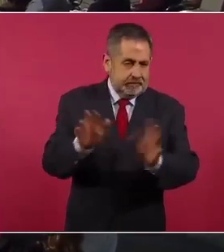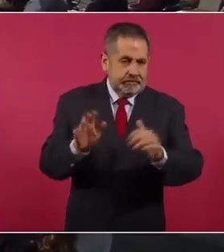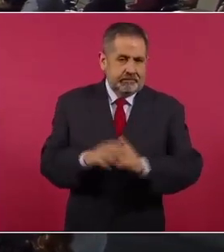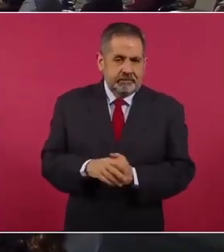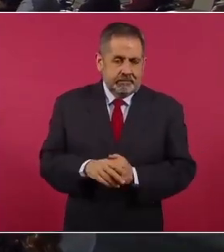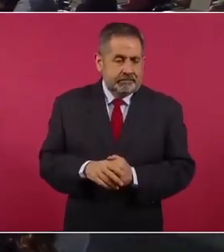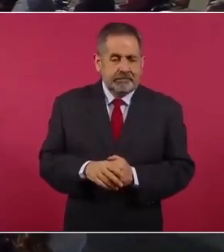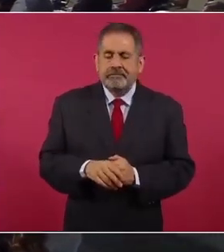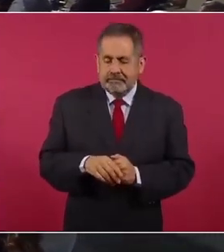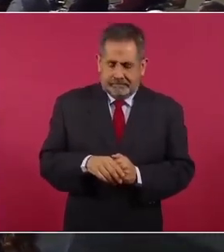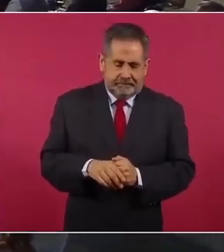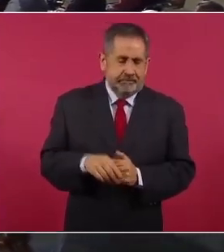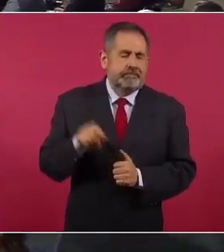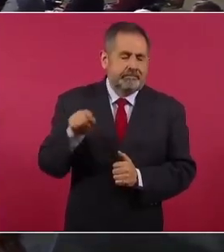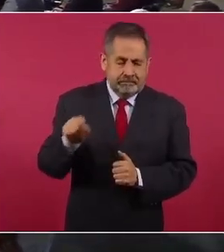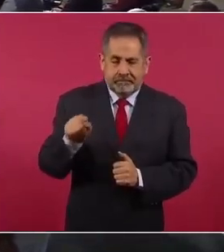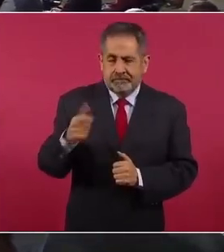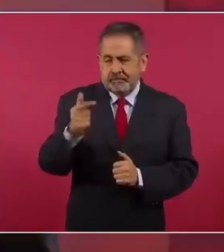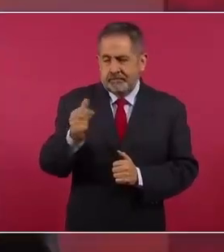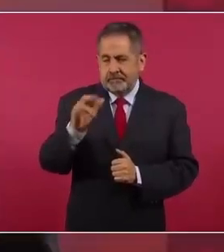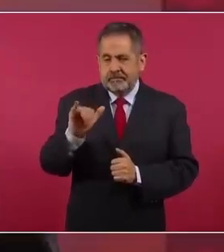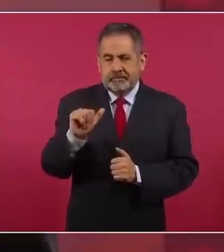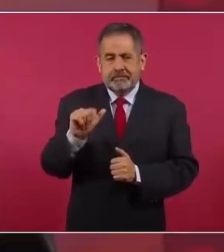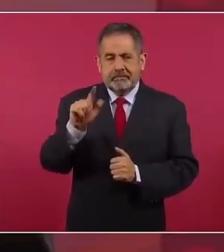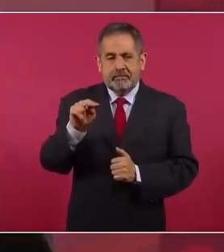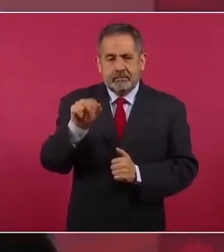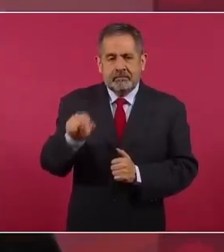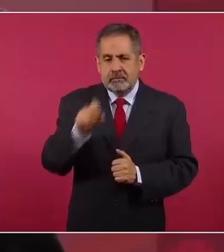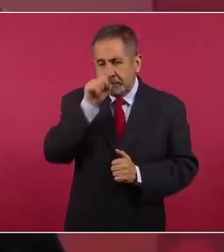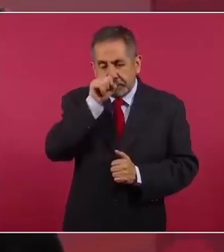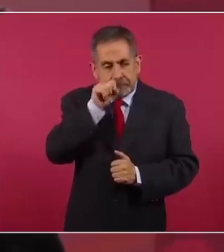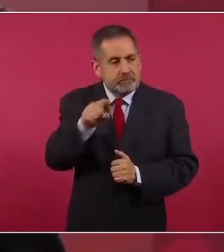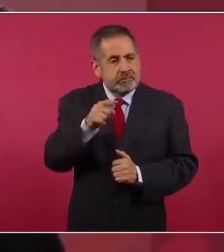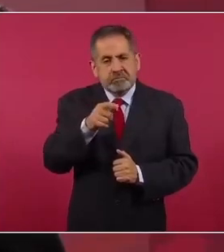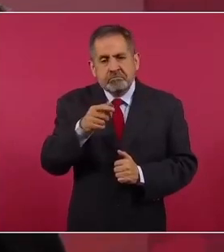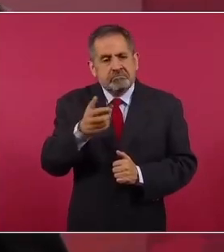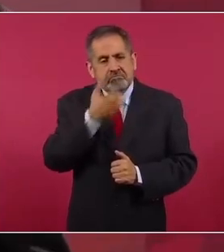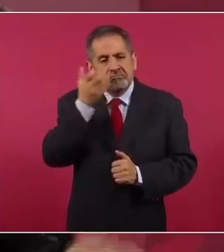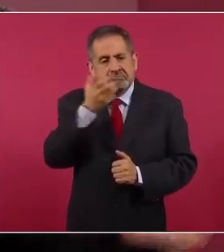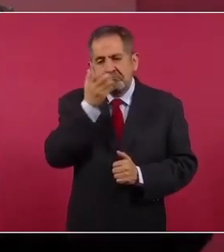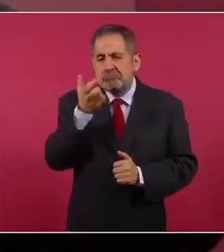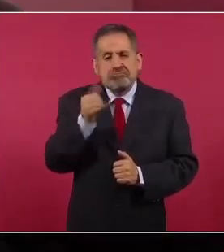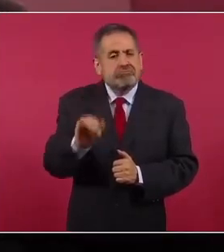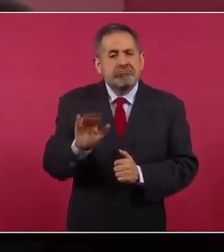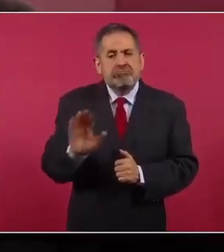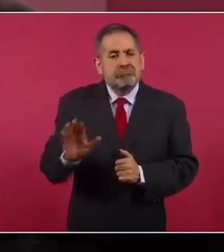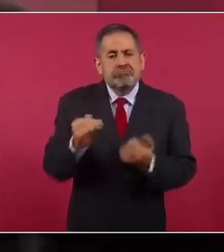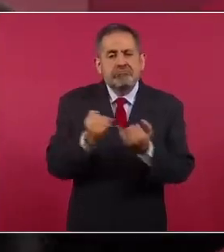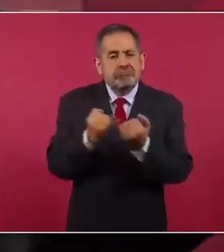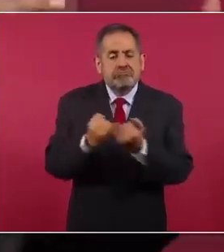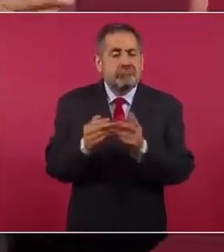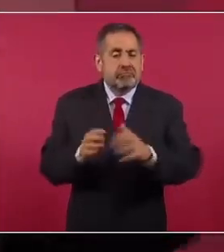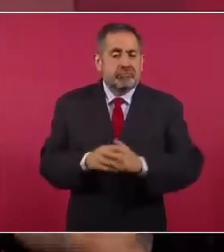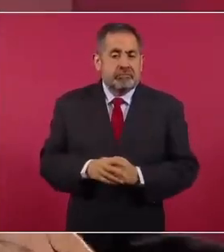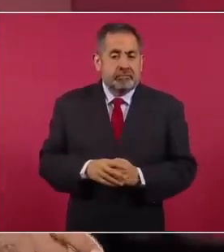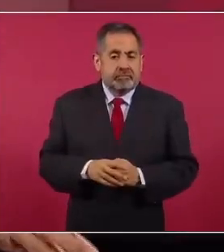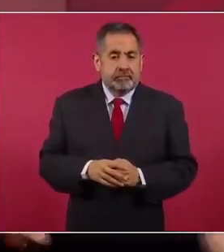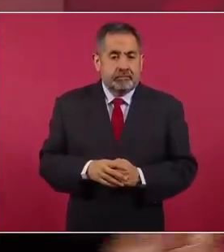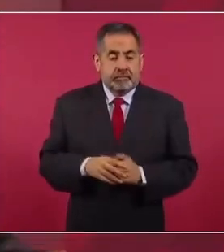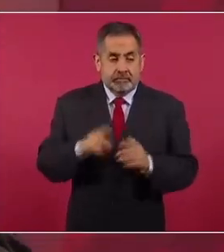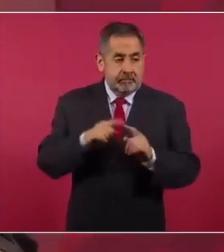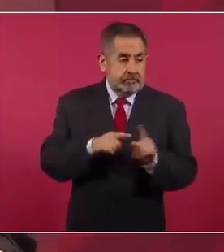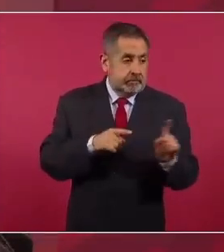tiene que ver con ese proceder, de que se perseguía a